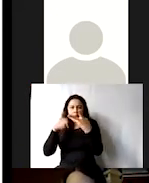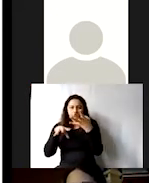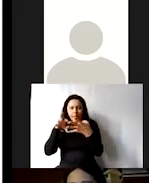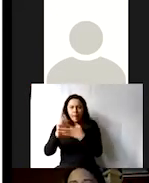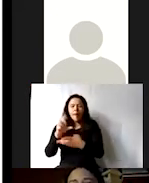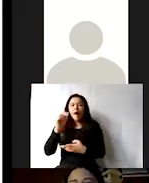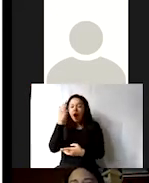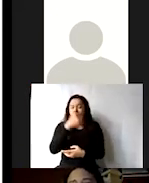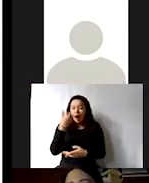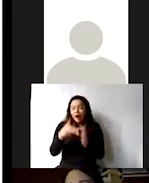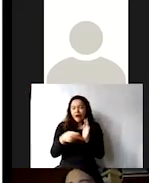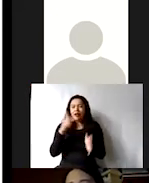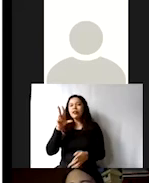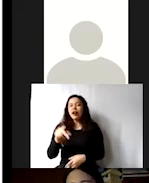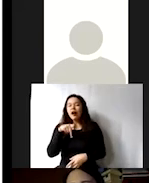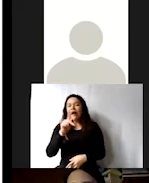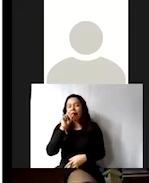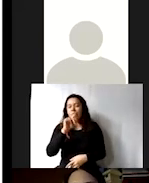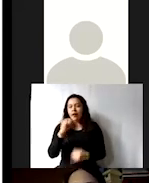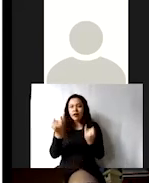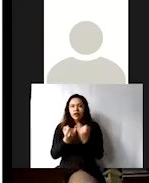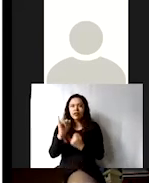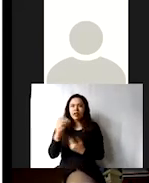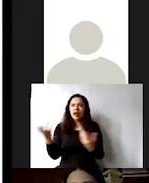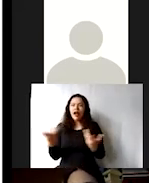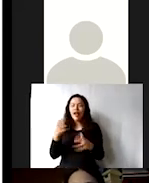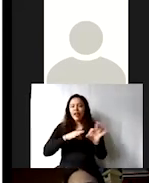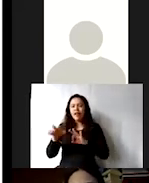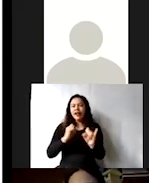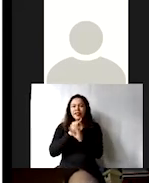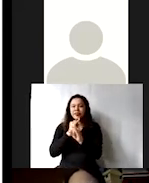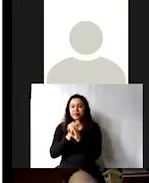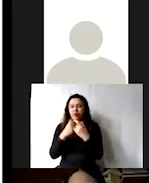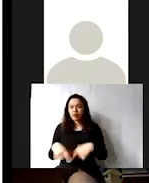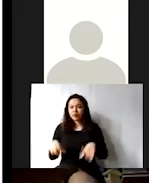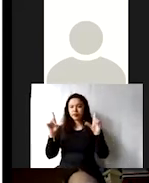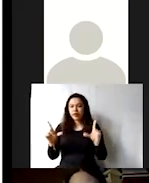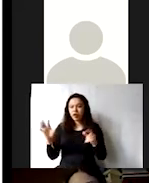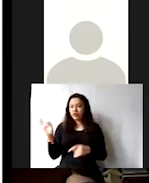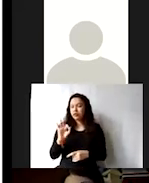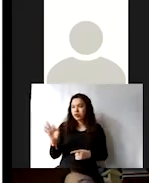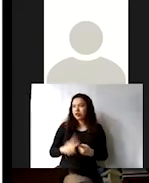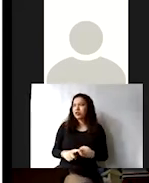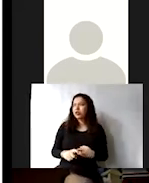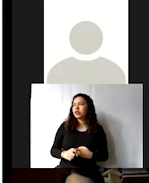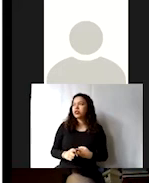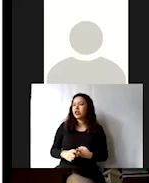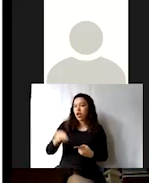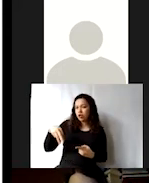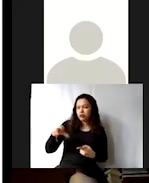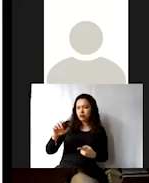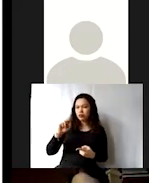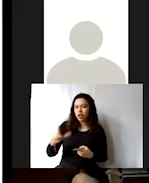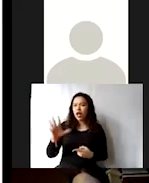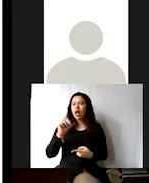de nueva cuenta, pero sí vamos a hacer un trabajito en línea, ya sea con Mural, que es una aplicación